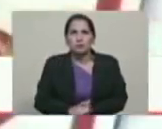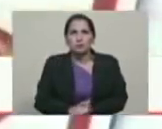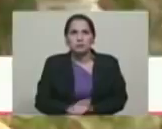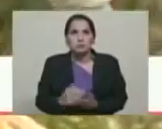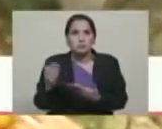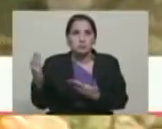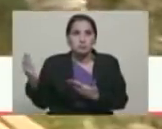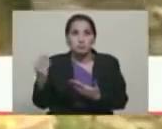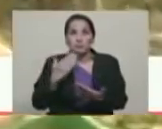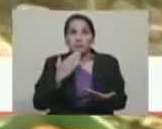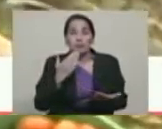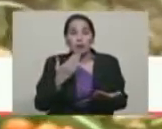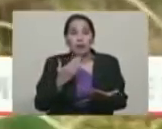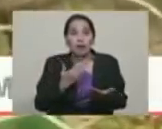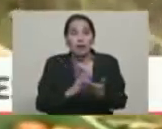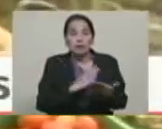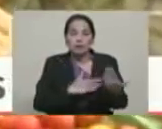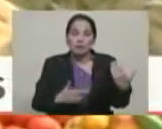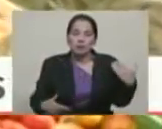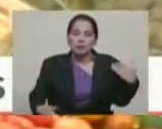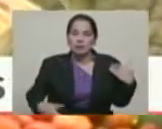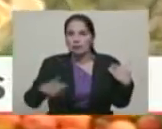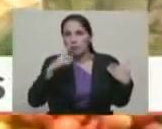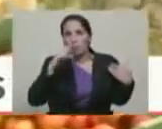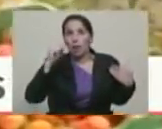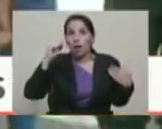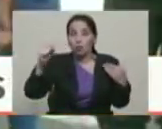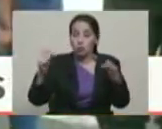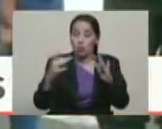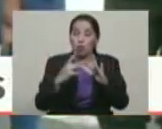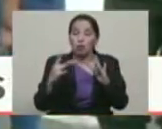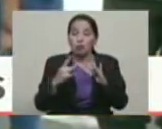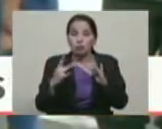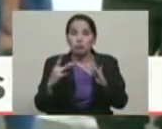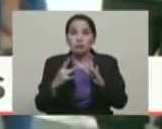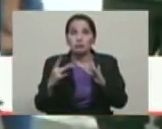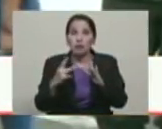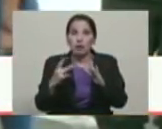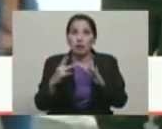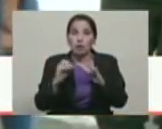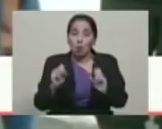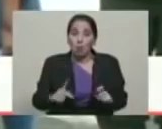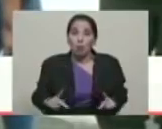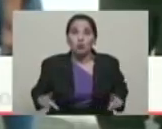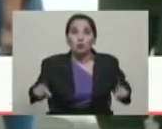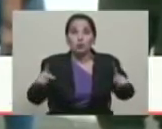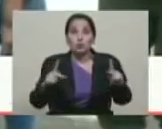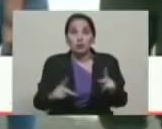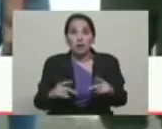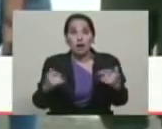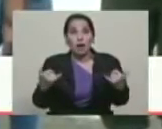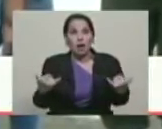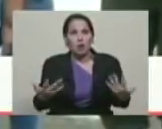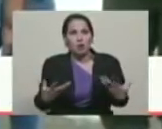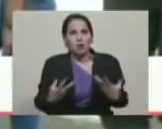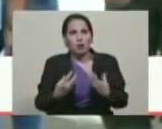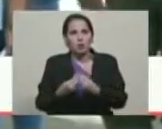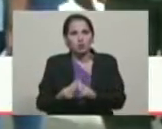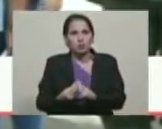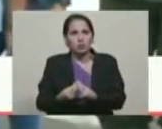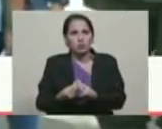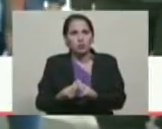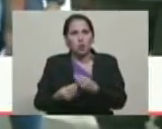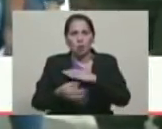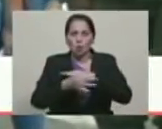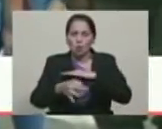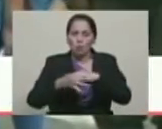Bueno, gracias, presidente Nicolás Maduro, por este pase. En esta oportunidad nos encontramos desde el municipio